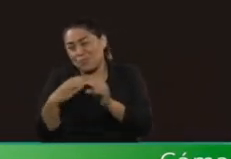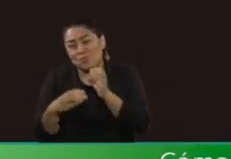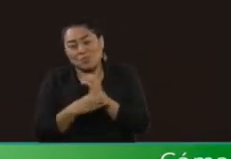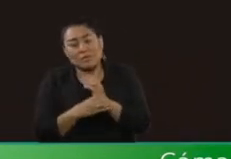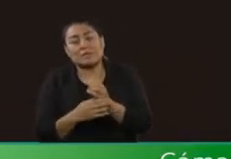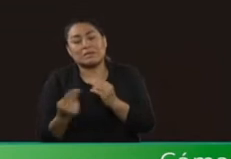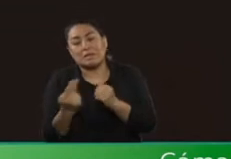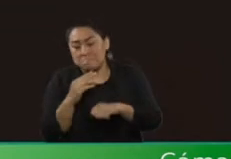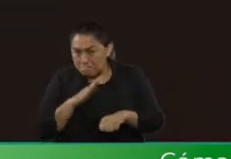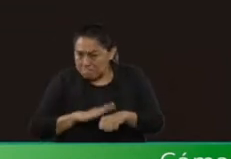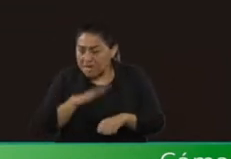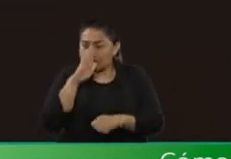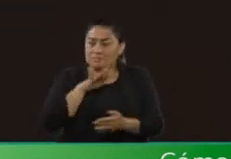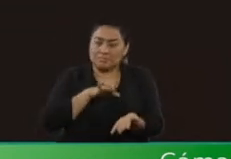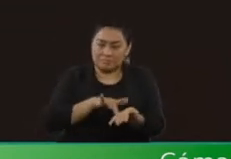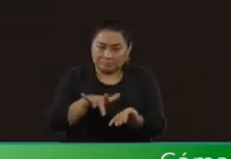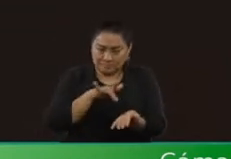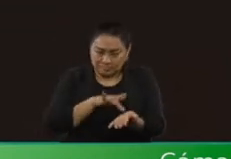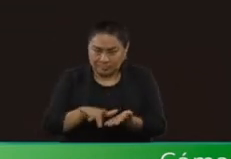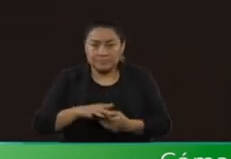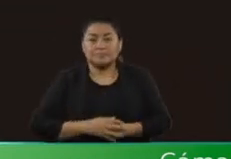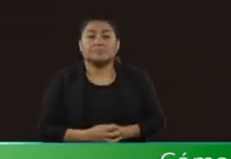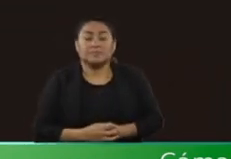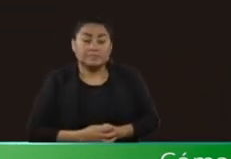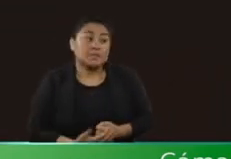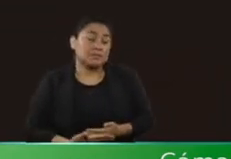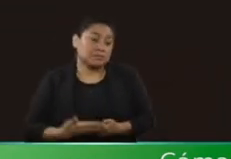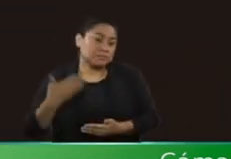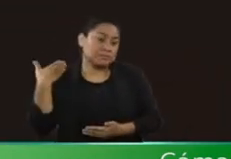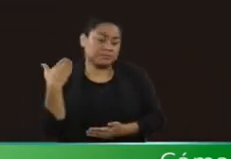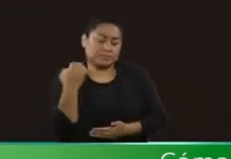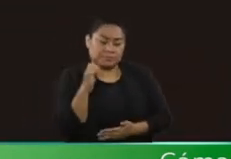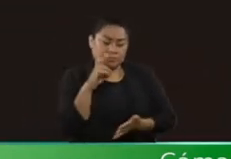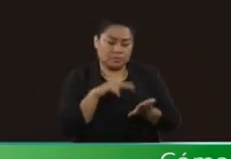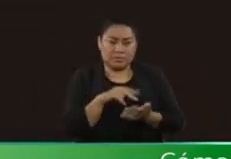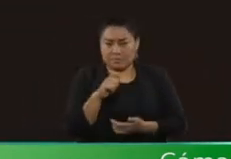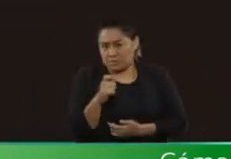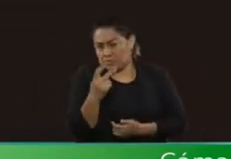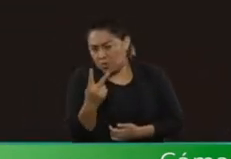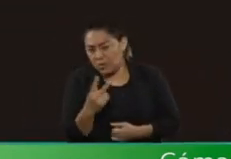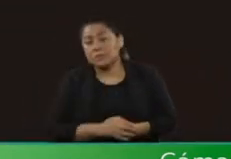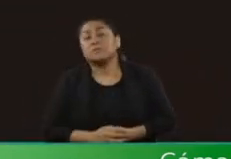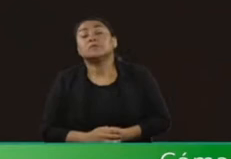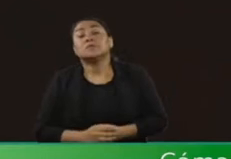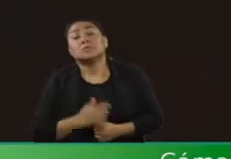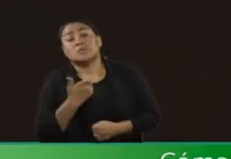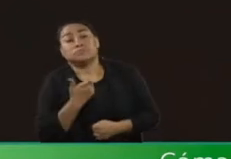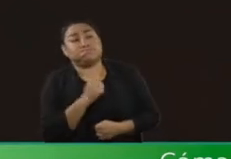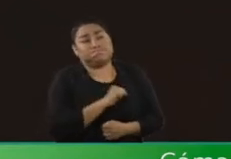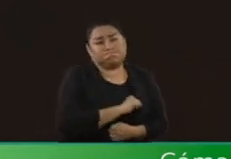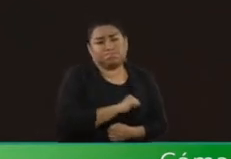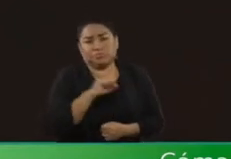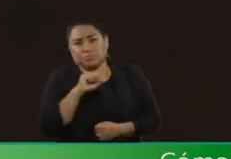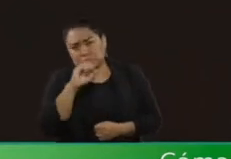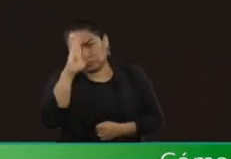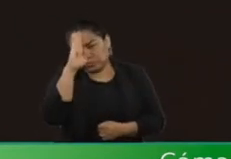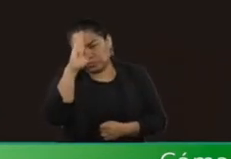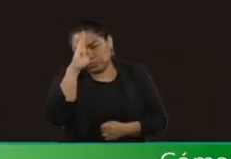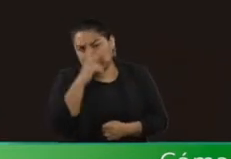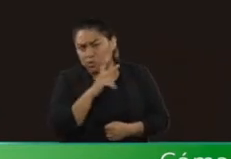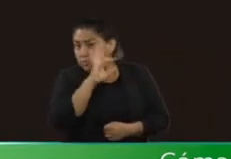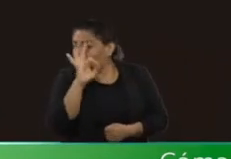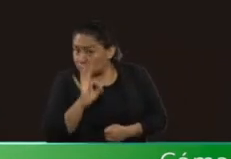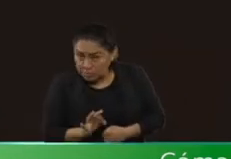esta administración. Para reconocer que en enero del 2022 la inflación llegó al 8% y